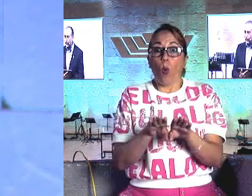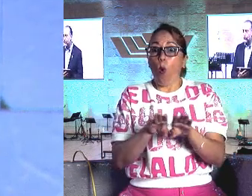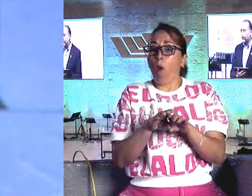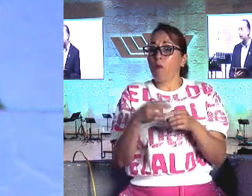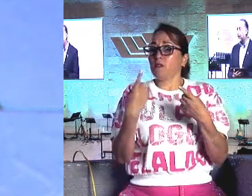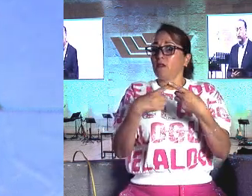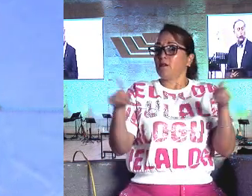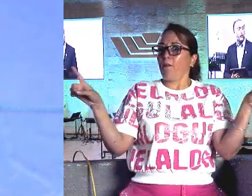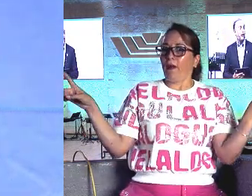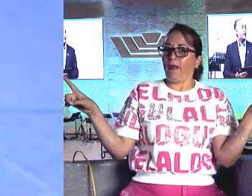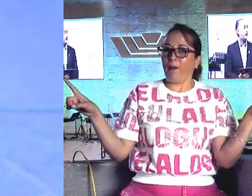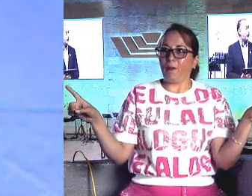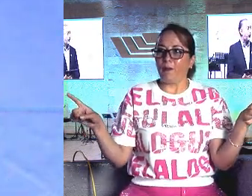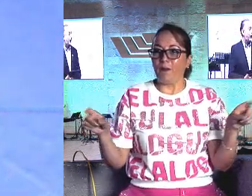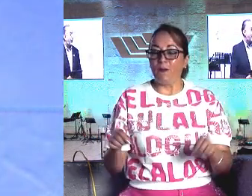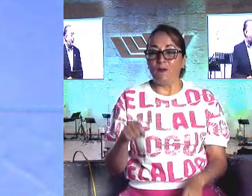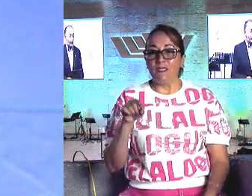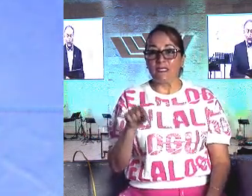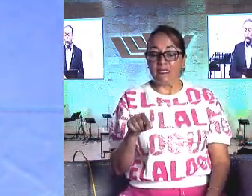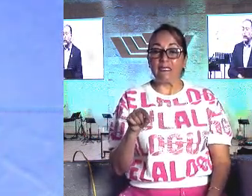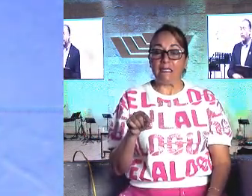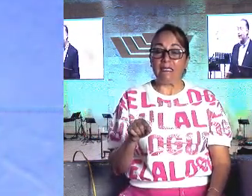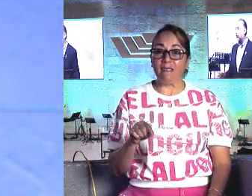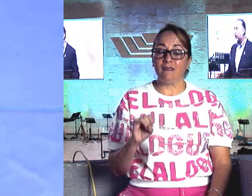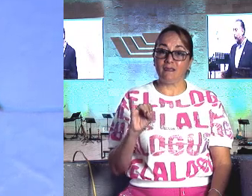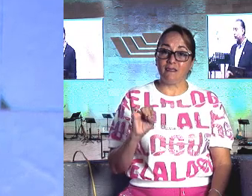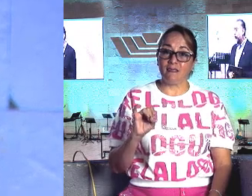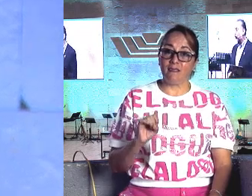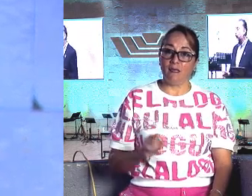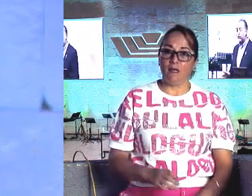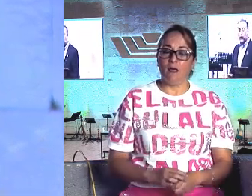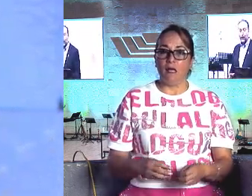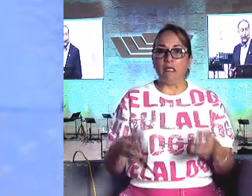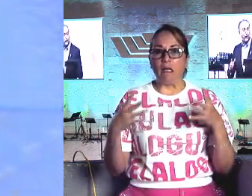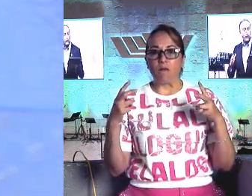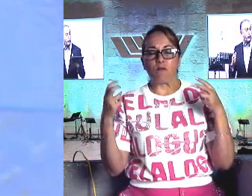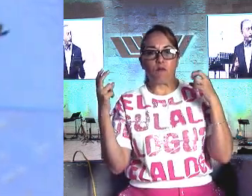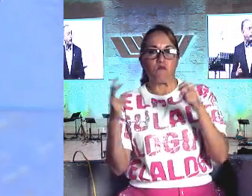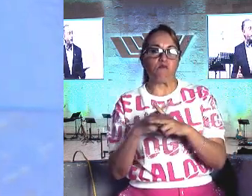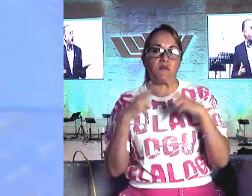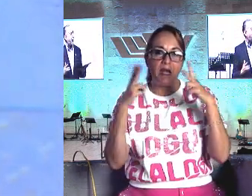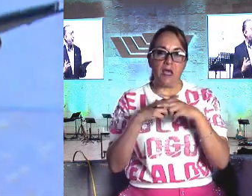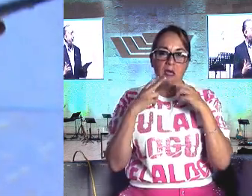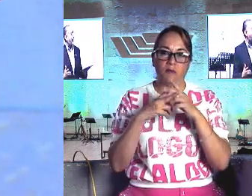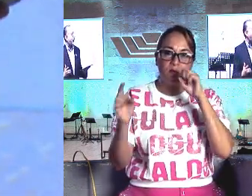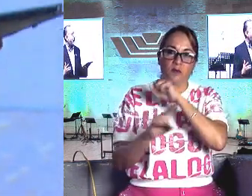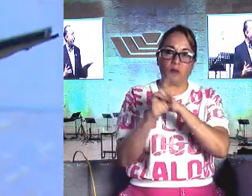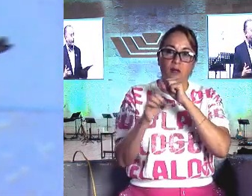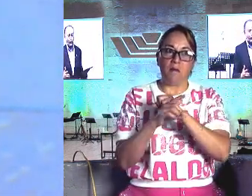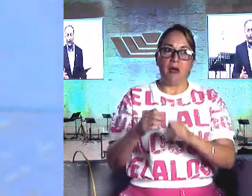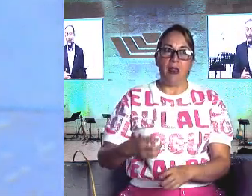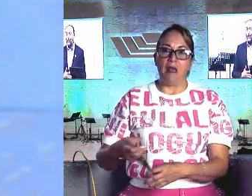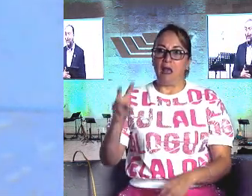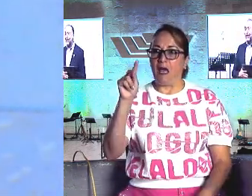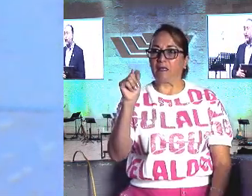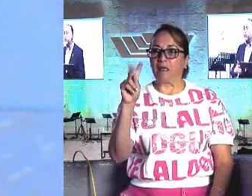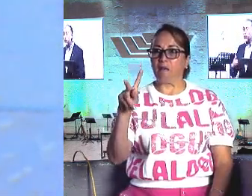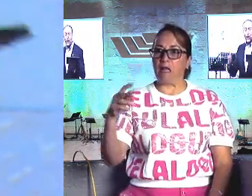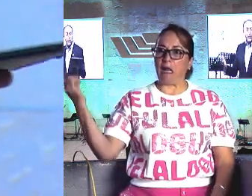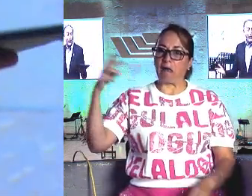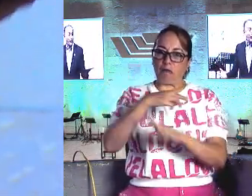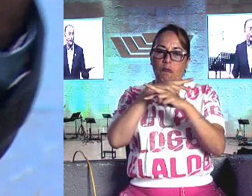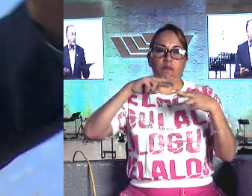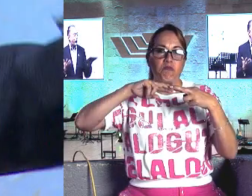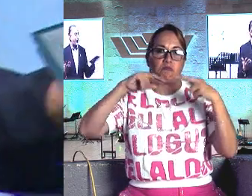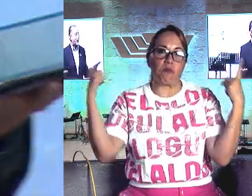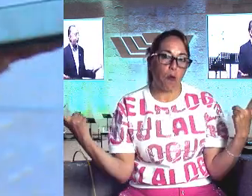divorciaron? Sí, no, yo hubieras visto. En el momento del pleito las cosas se pusieron tan violentas que mi esposa rompió la pantalla de 80 pulgadas que un buen amigo